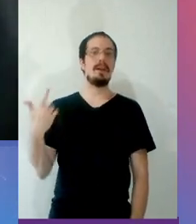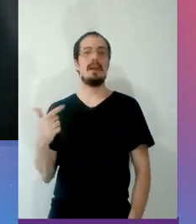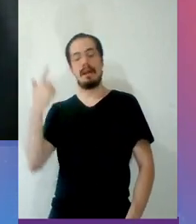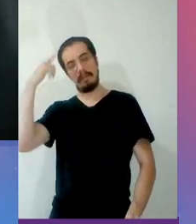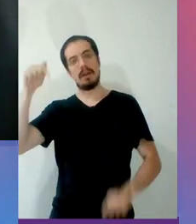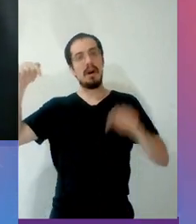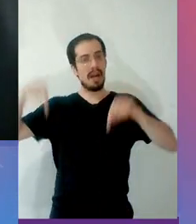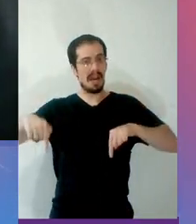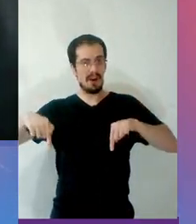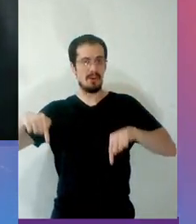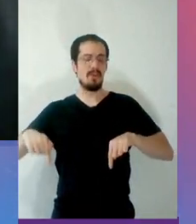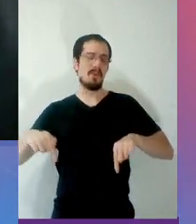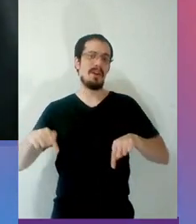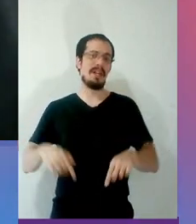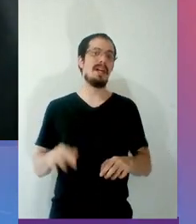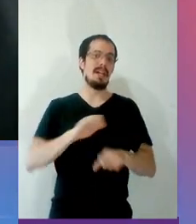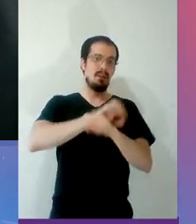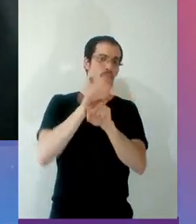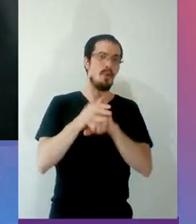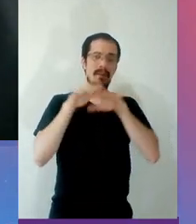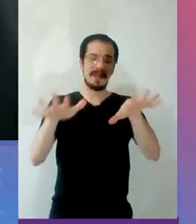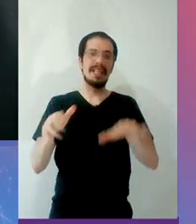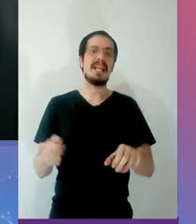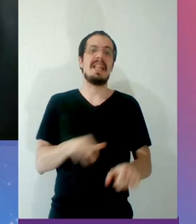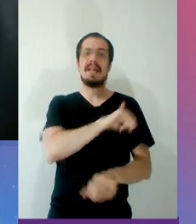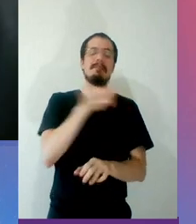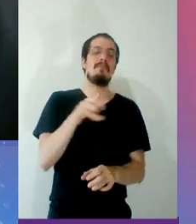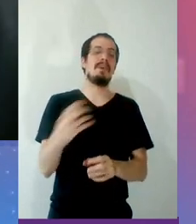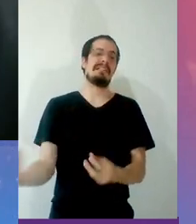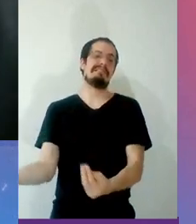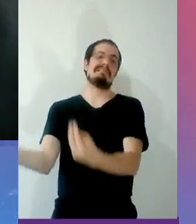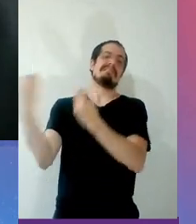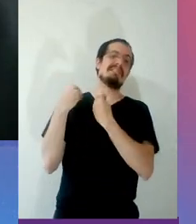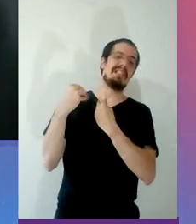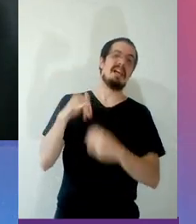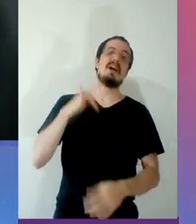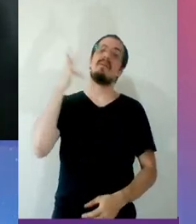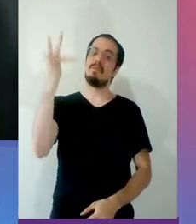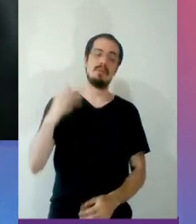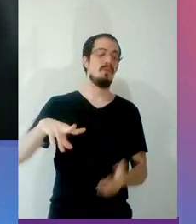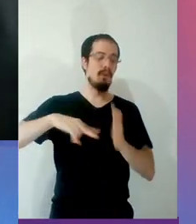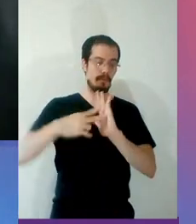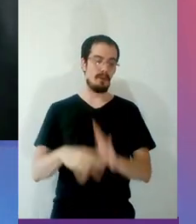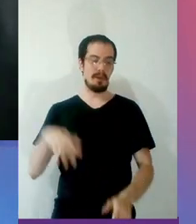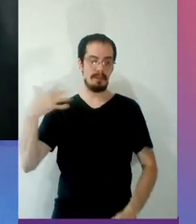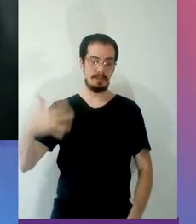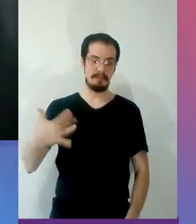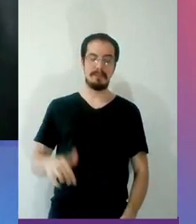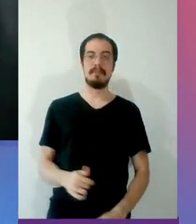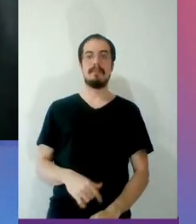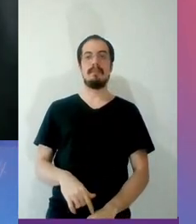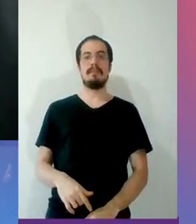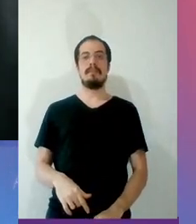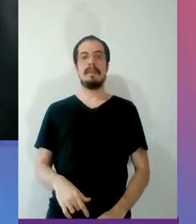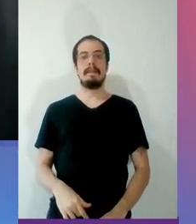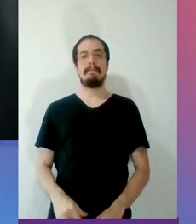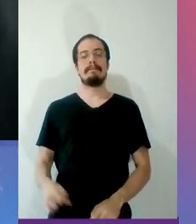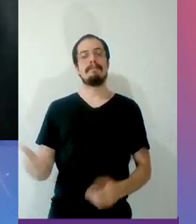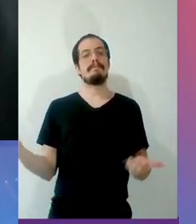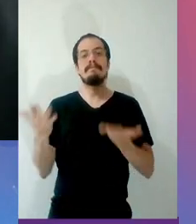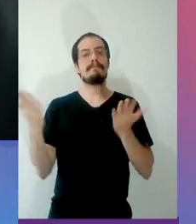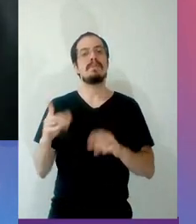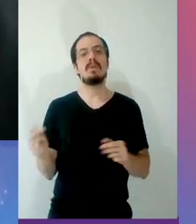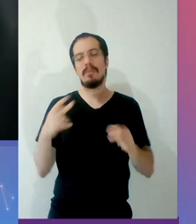van a tener secuelas importantes. Y por lo tanto ahí vamos a tener que tener un diagnóstico y vamos a tener que tener estrategias